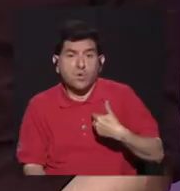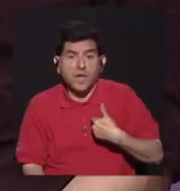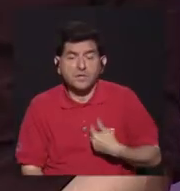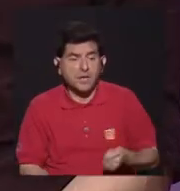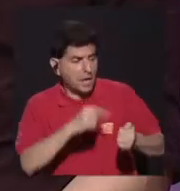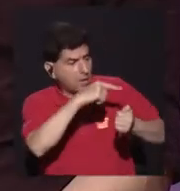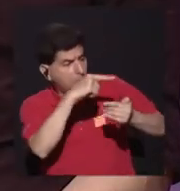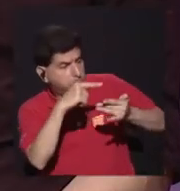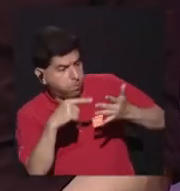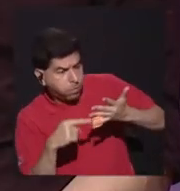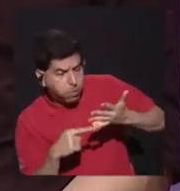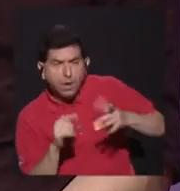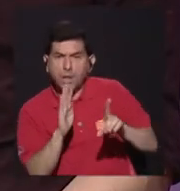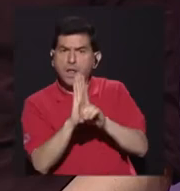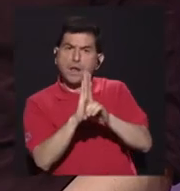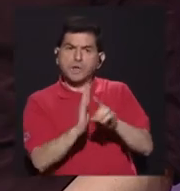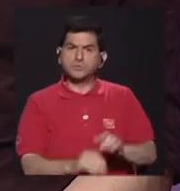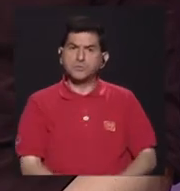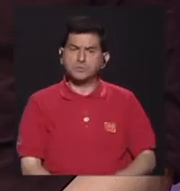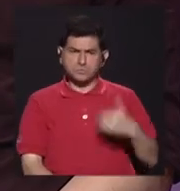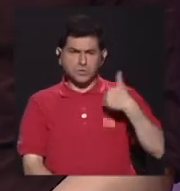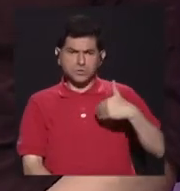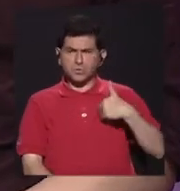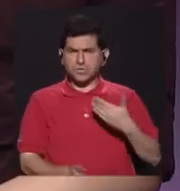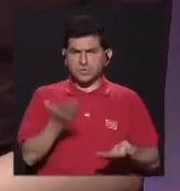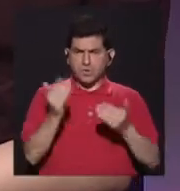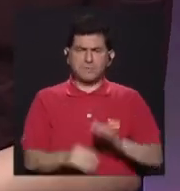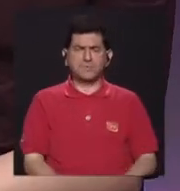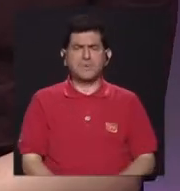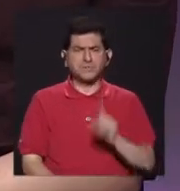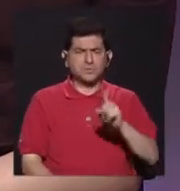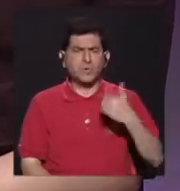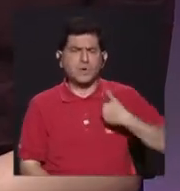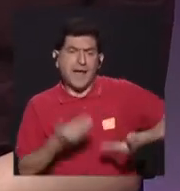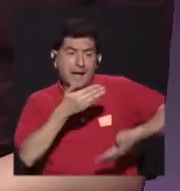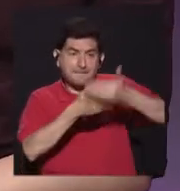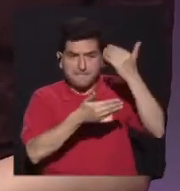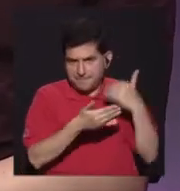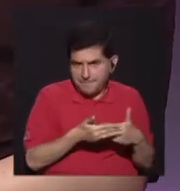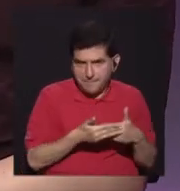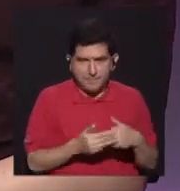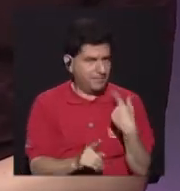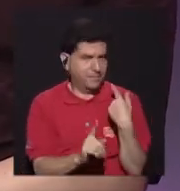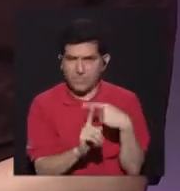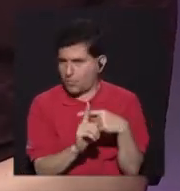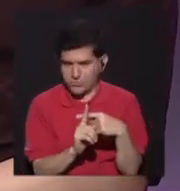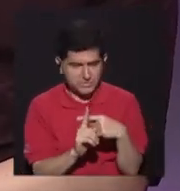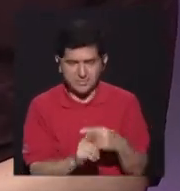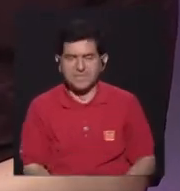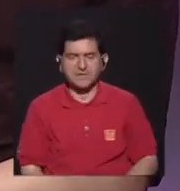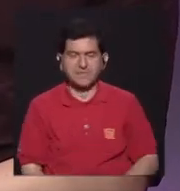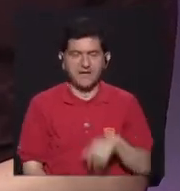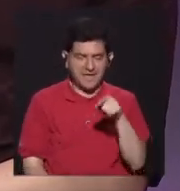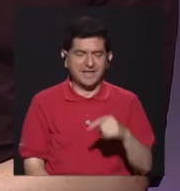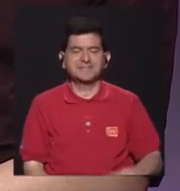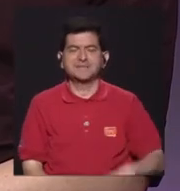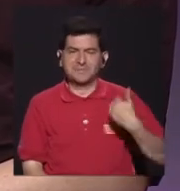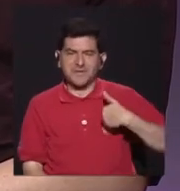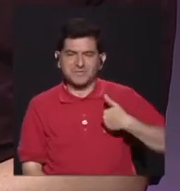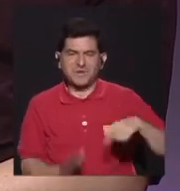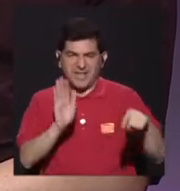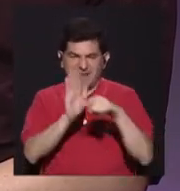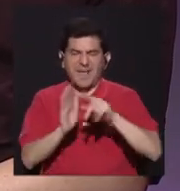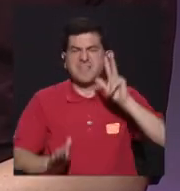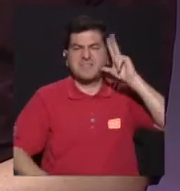este y el otro derecho. Entonces muchos hombres desde la masculinidad anterior, que no es positiva, que es la masculinidad negativa,